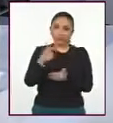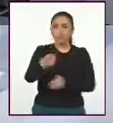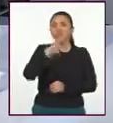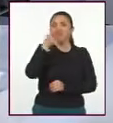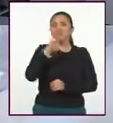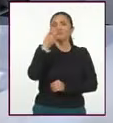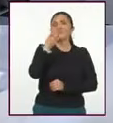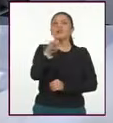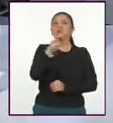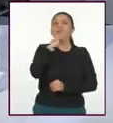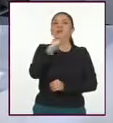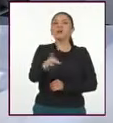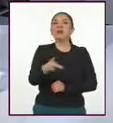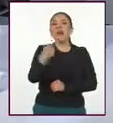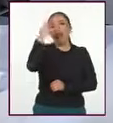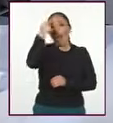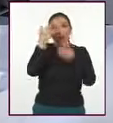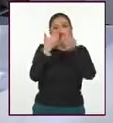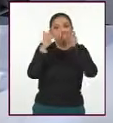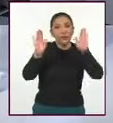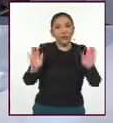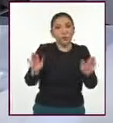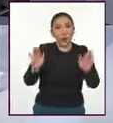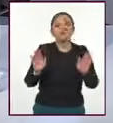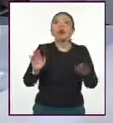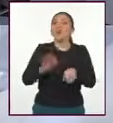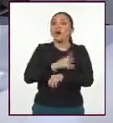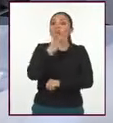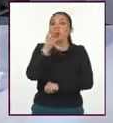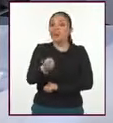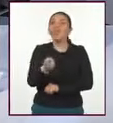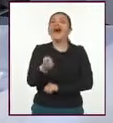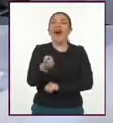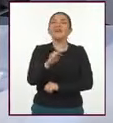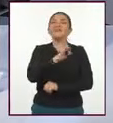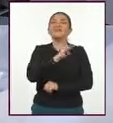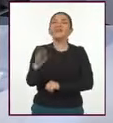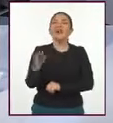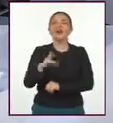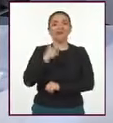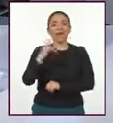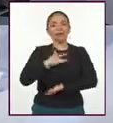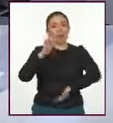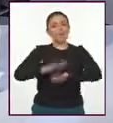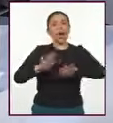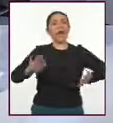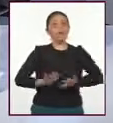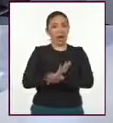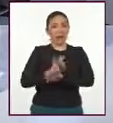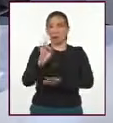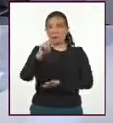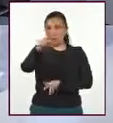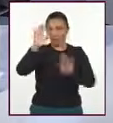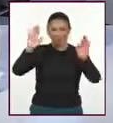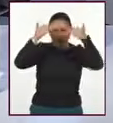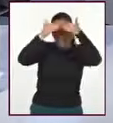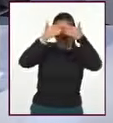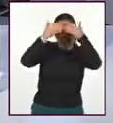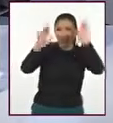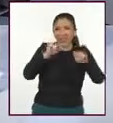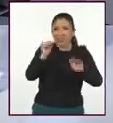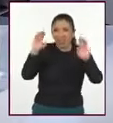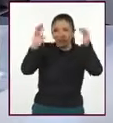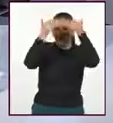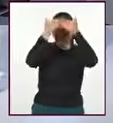mencionas de la apertura, porque a partir de ahí es que uno va a poder tener cierto cambio. Si uno no tiene esta apertura, pues realmente las cosas se